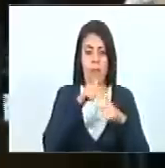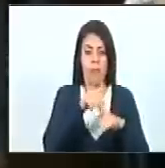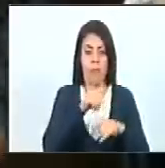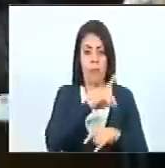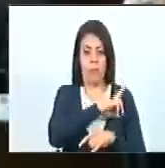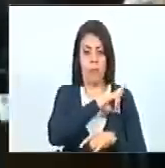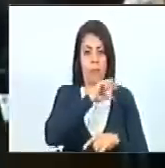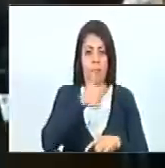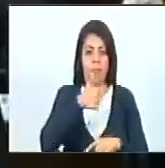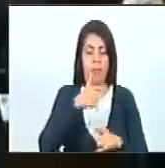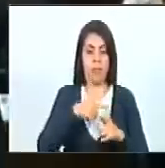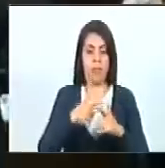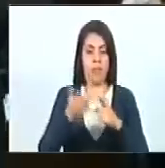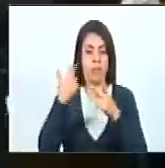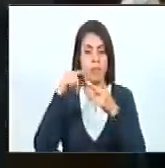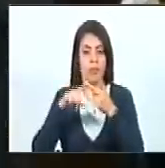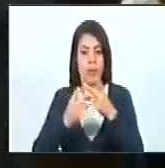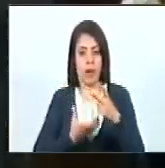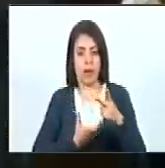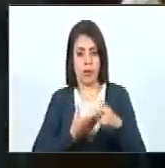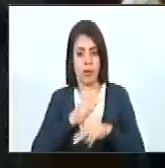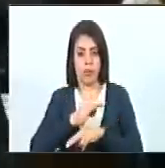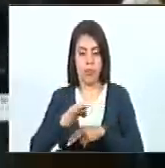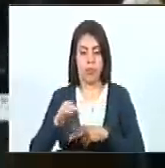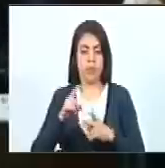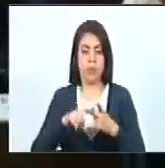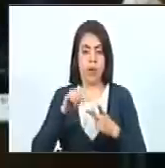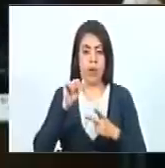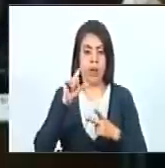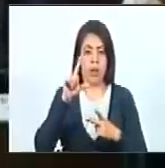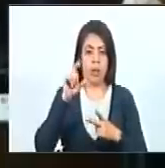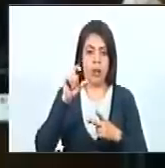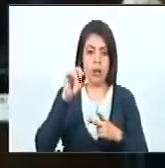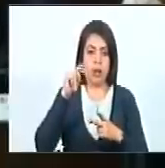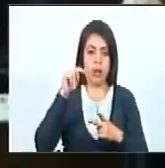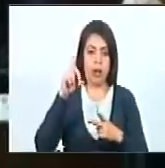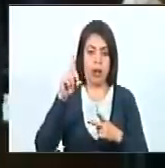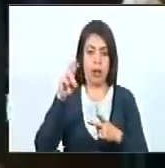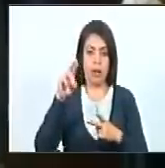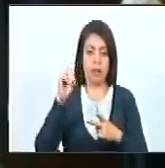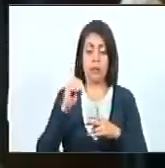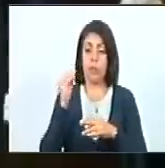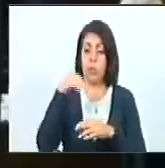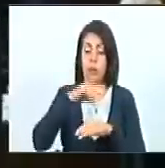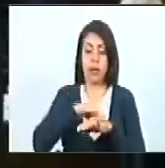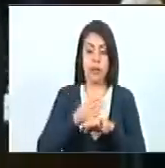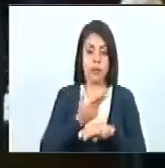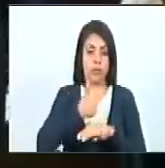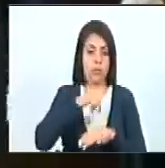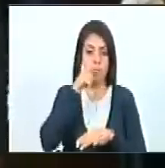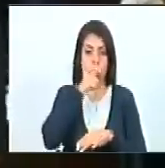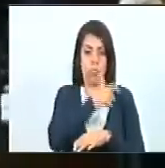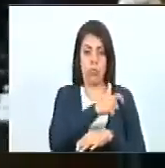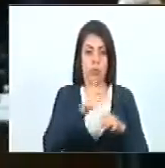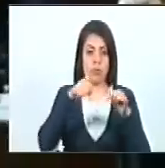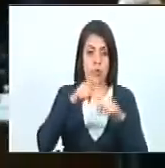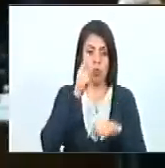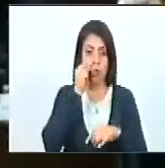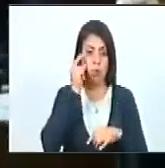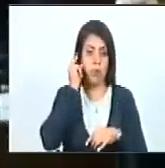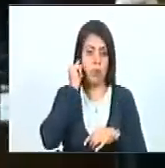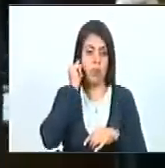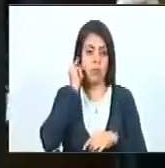Mayor General Márquez, de nuestro alcalde del municipio, Alejandro García, y sobre todo de nuestro pueblo, pueblo de hombres y